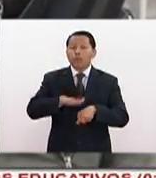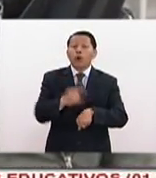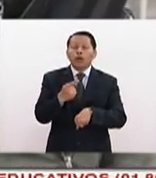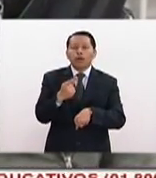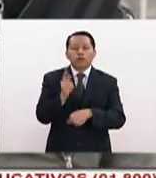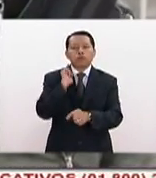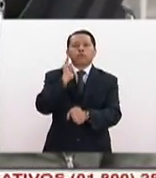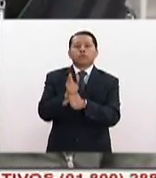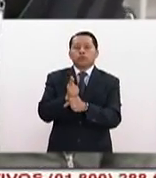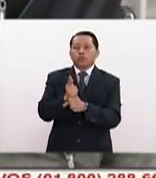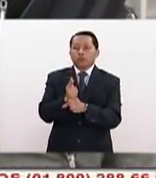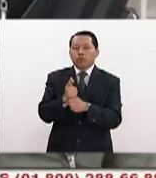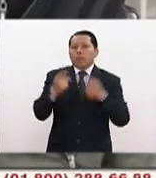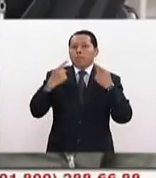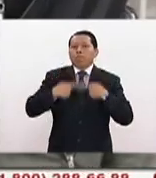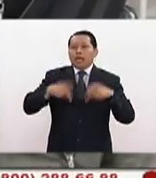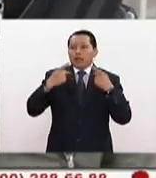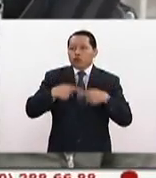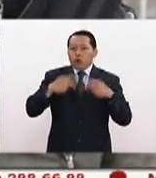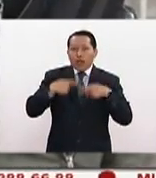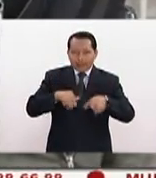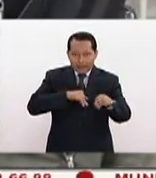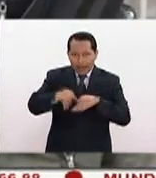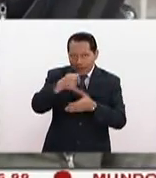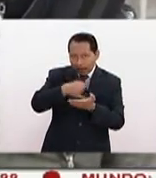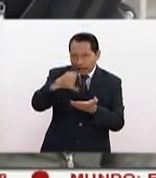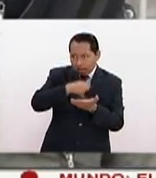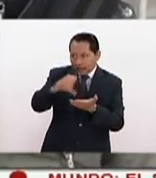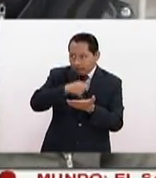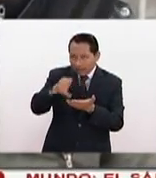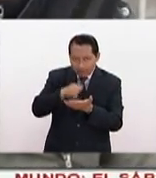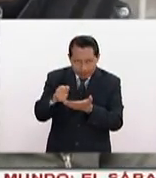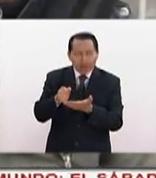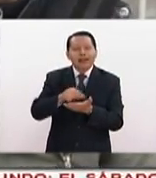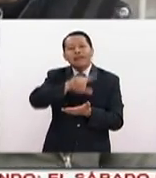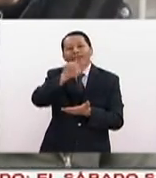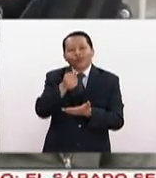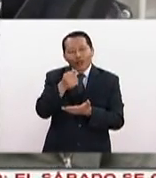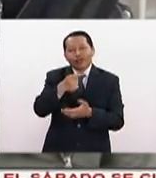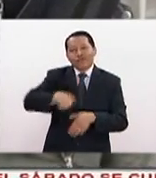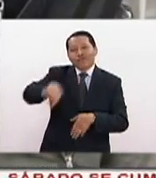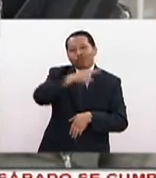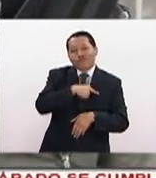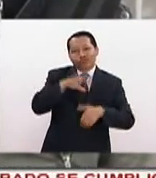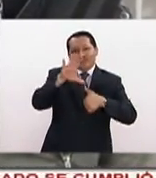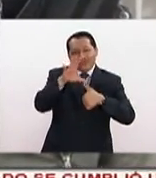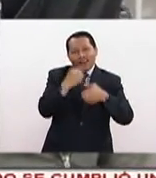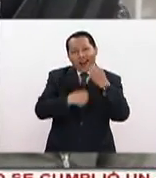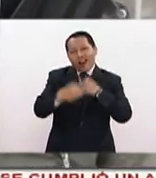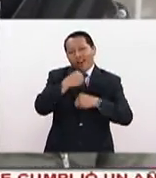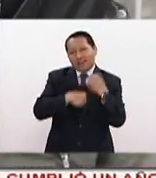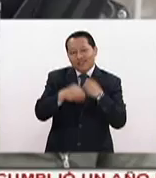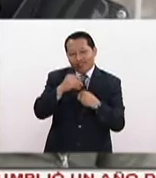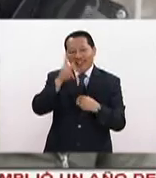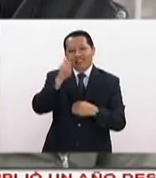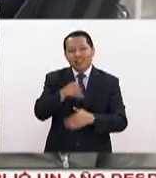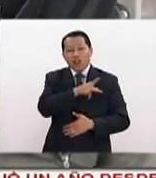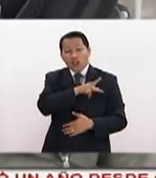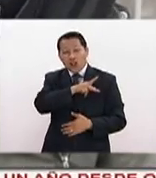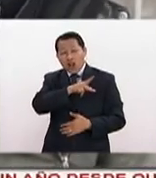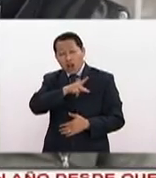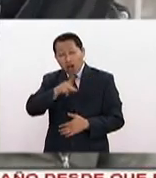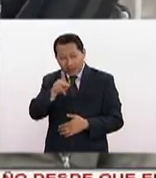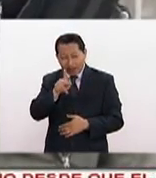nos dimos cuenta de todas las personas que alimentan Norteamérica, casi todos, si no, tal vez voy a